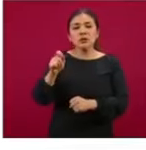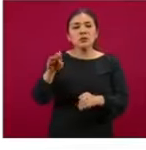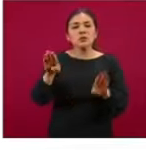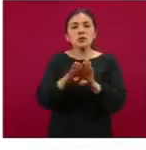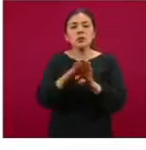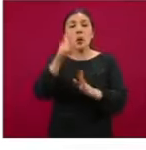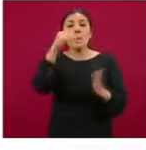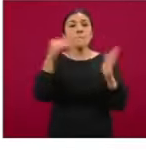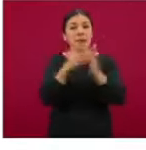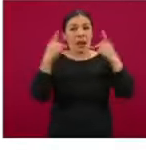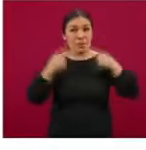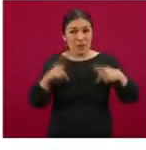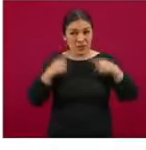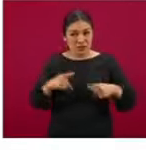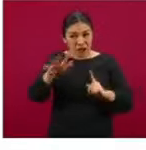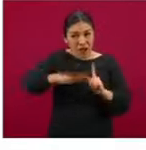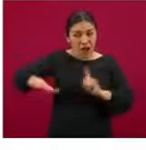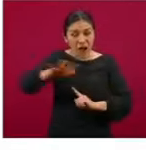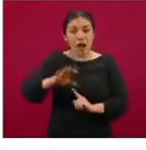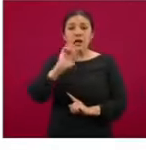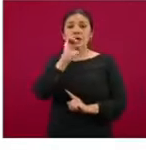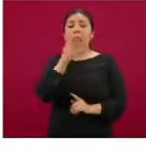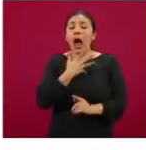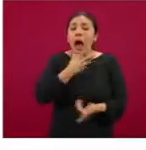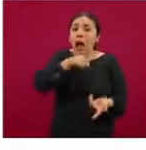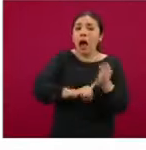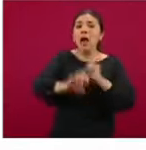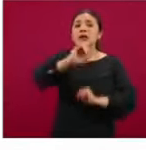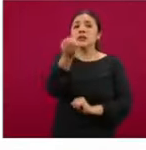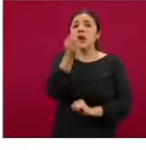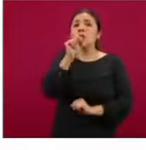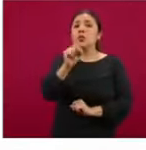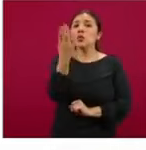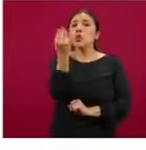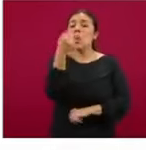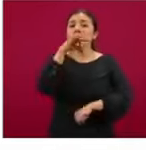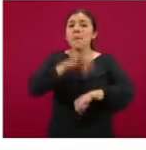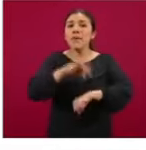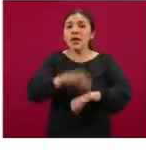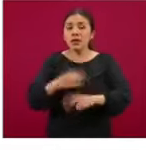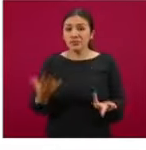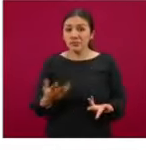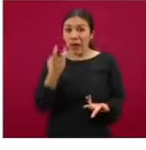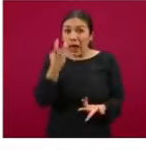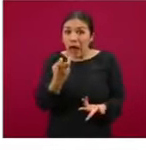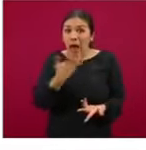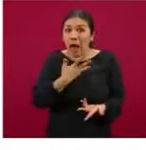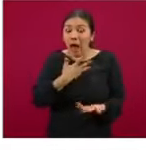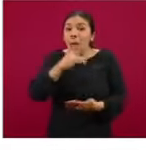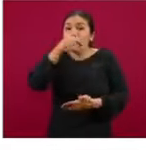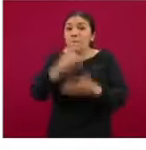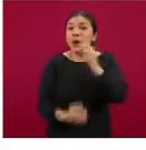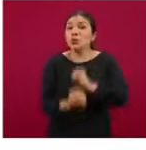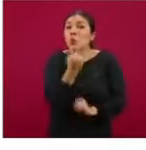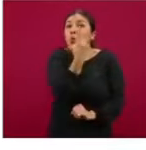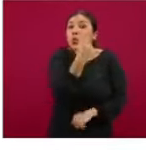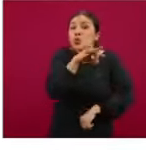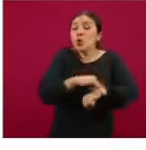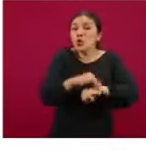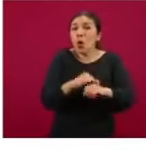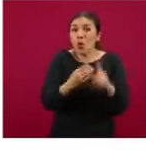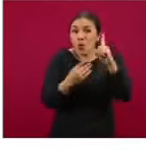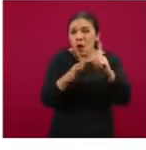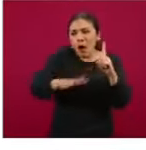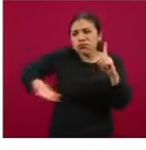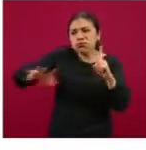1.000 habitantes es 0.9 médicos. Eso significa que hay menos de un médico especialista para